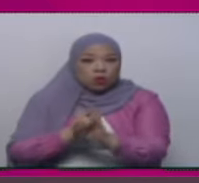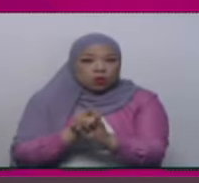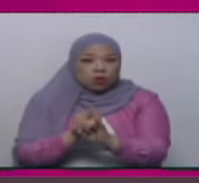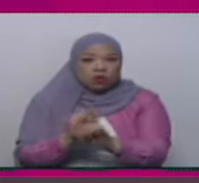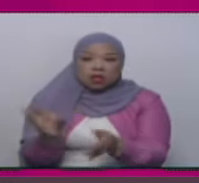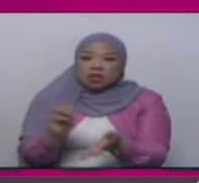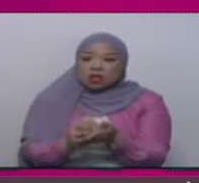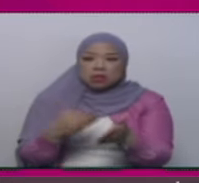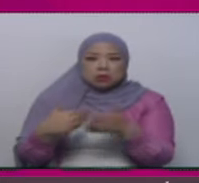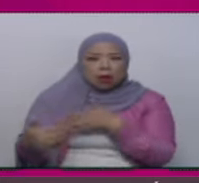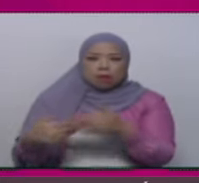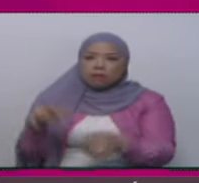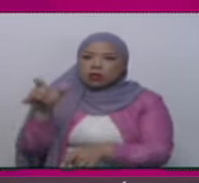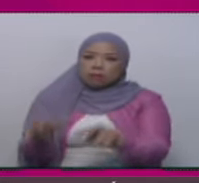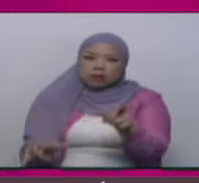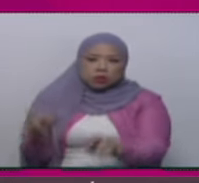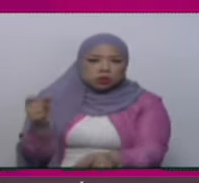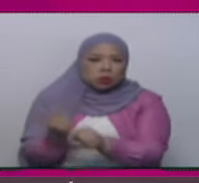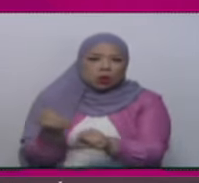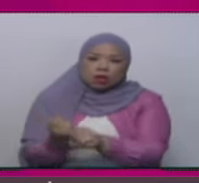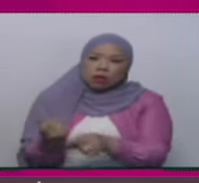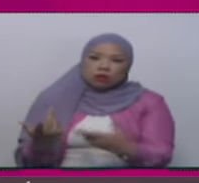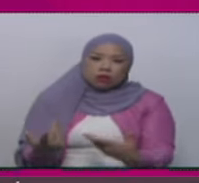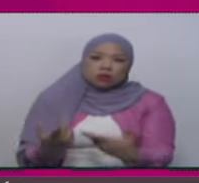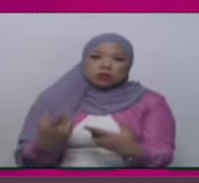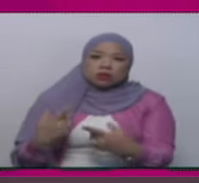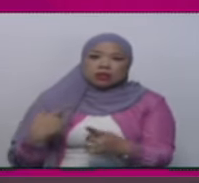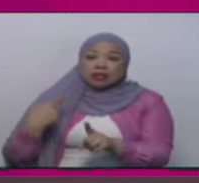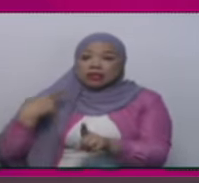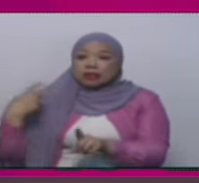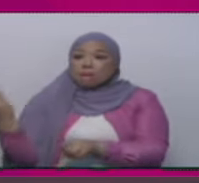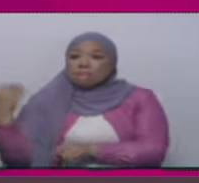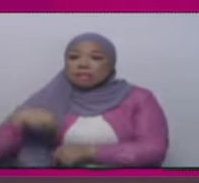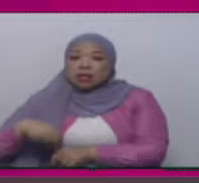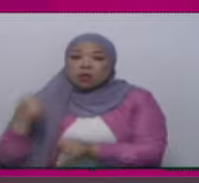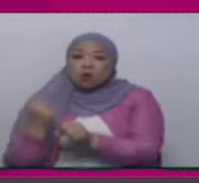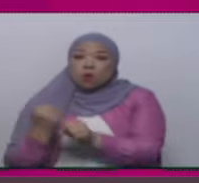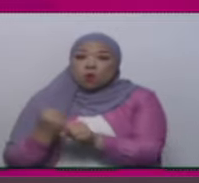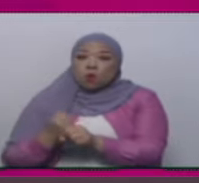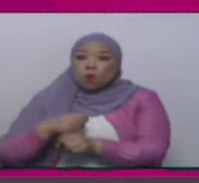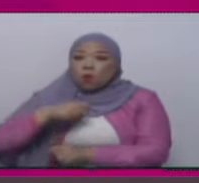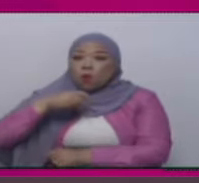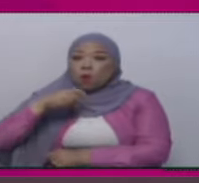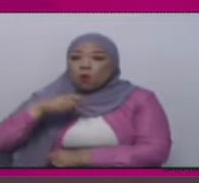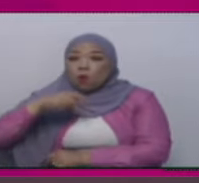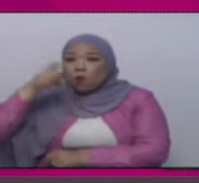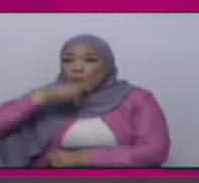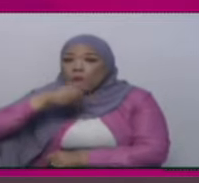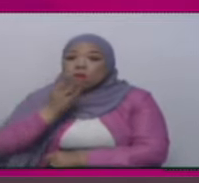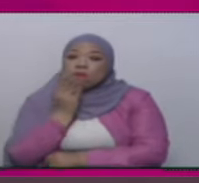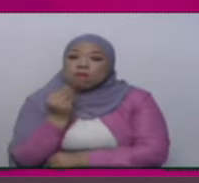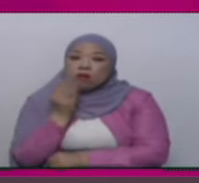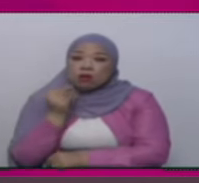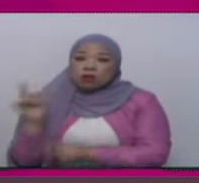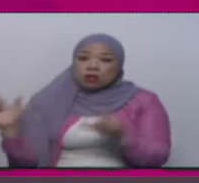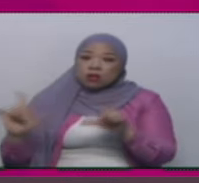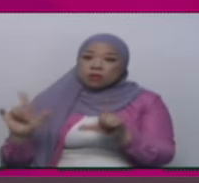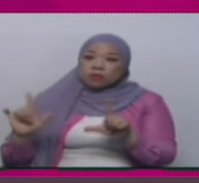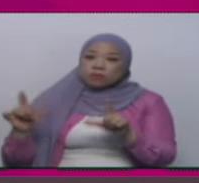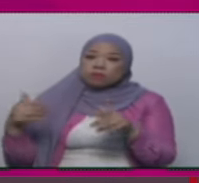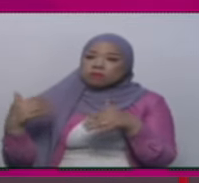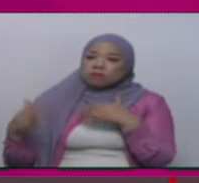ocurriendo. Y además la suma de esta atrocidad justamente en la que Israel pone como un entretenimiento el hecho